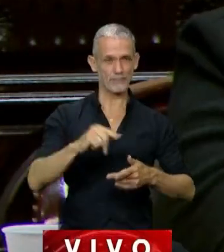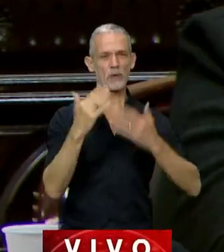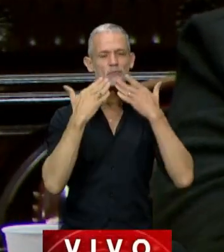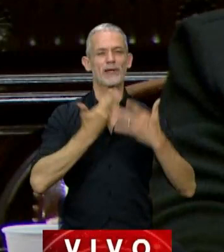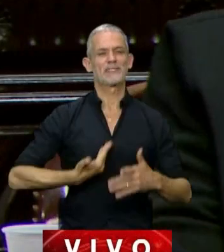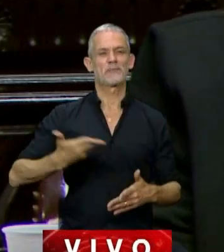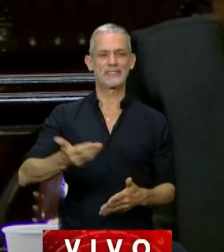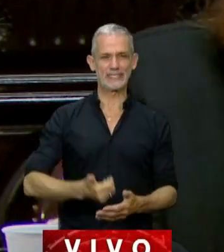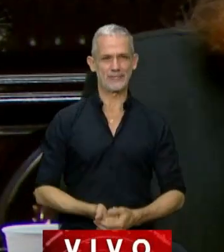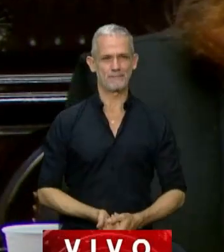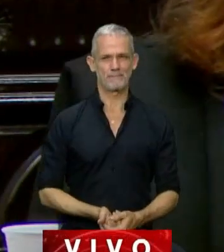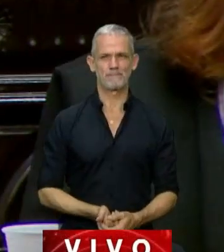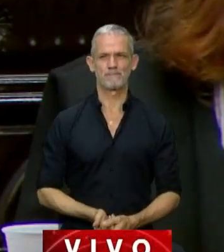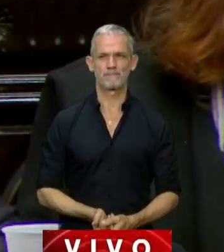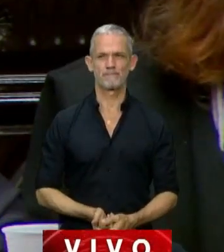presidente.